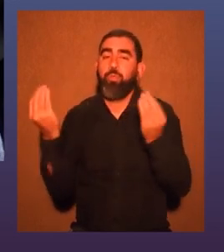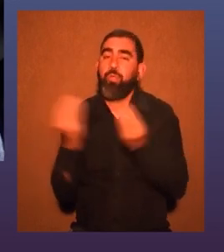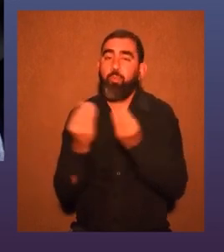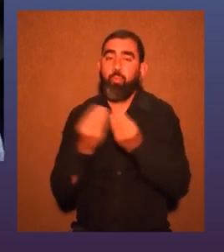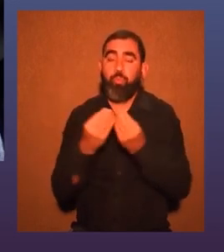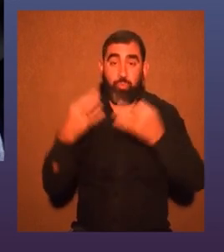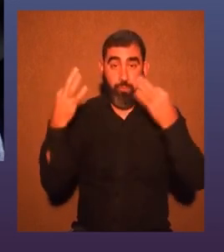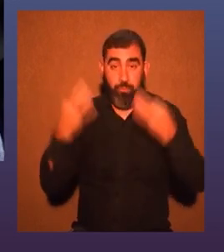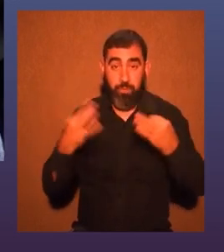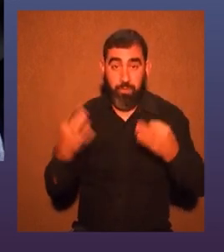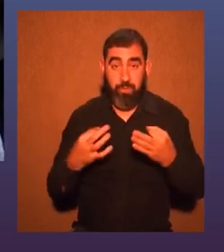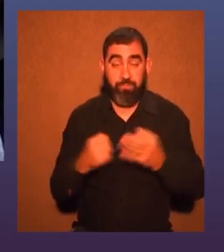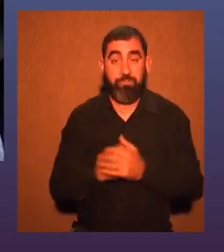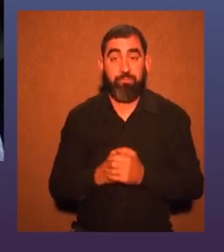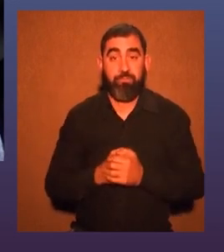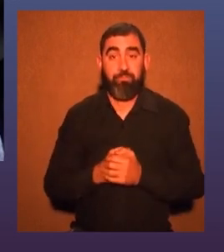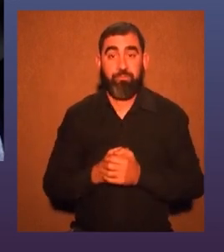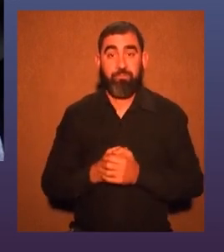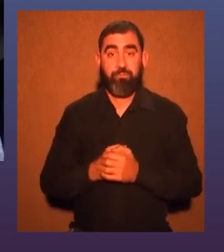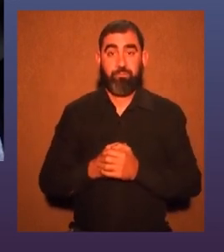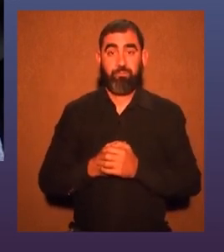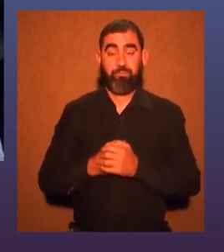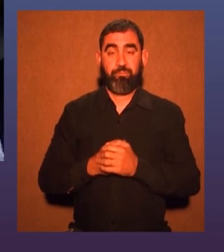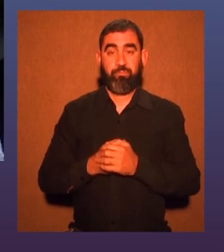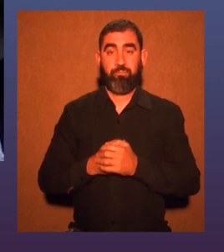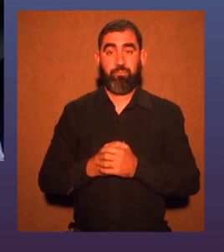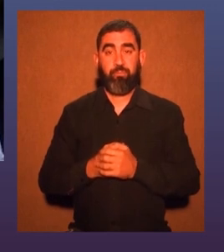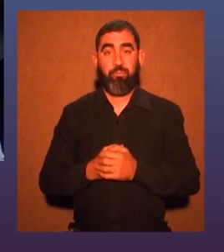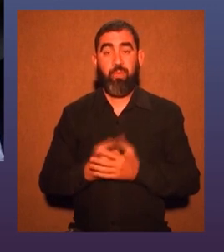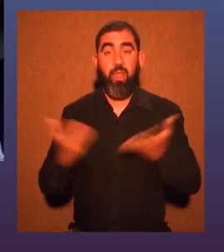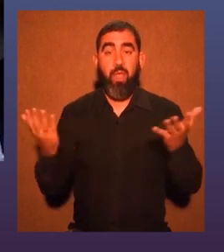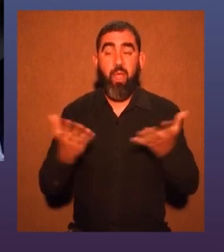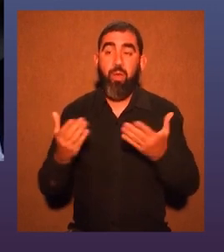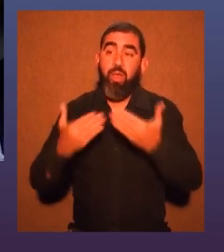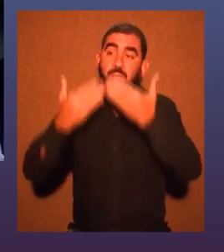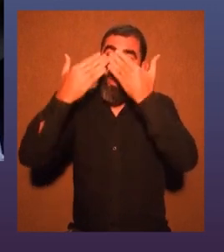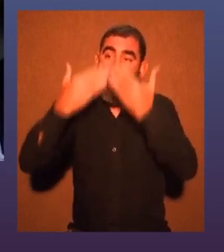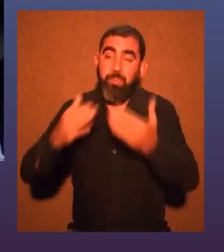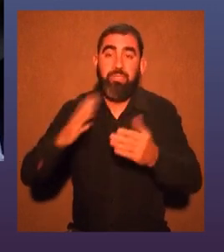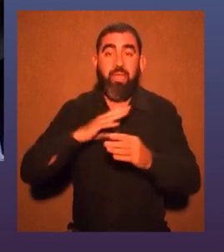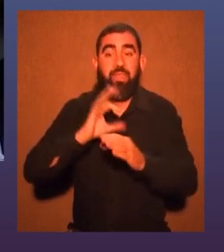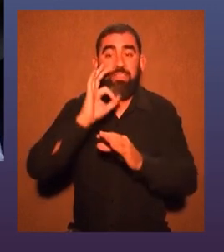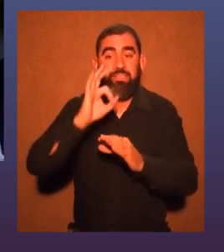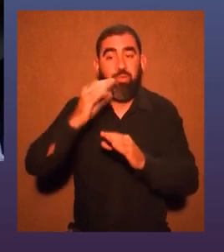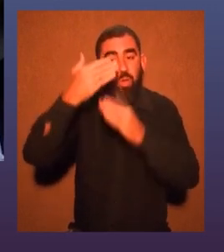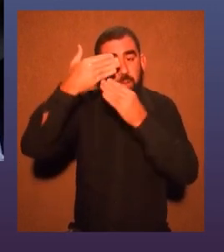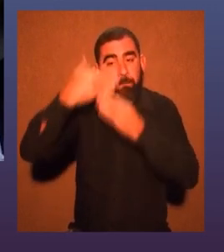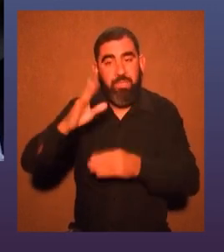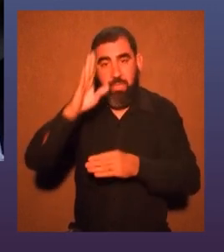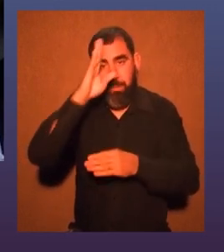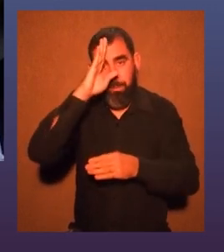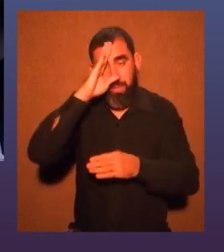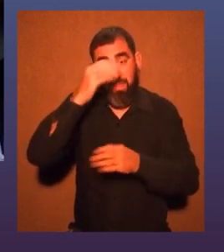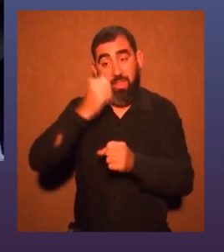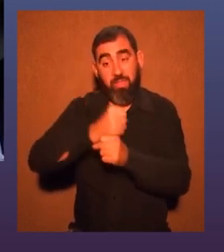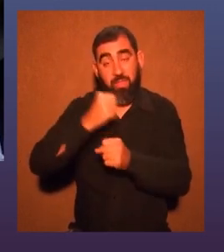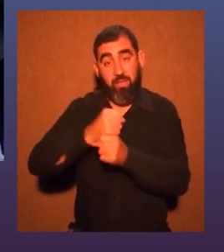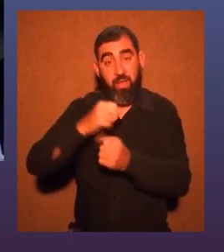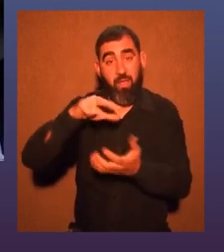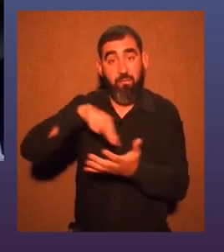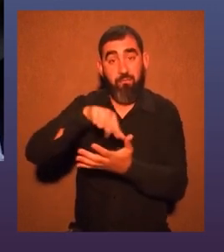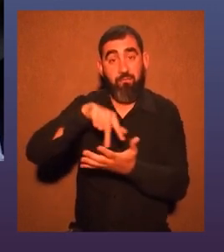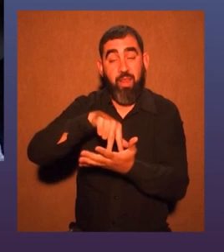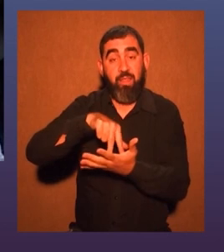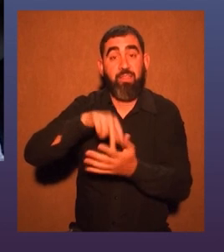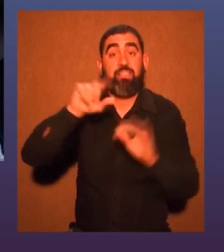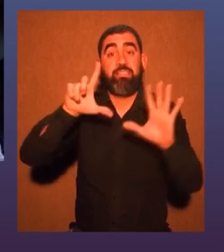es un... A alguna altura del partido donde yo empecé de cero, fue aprender de cero, cuando empecé a trabajar en el ballet hace 7